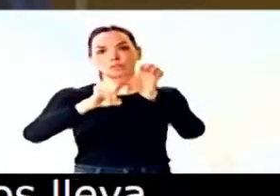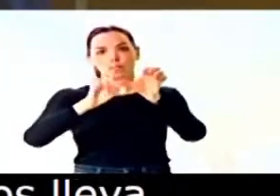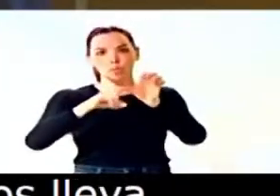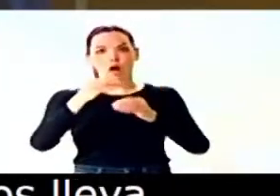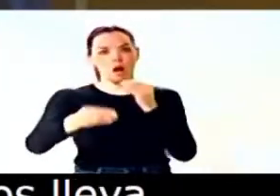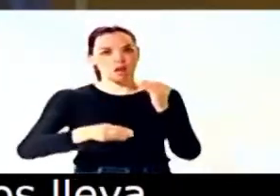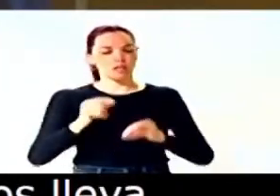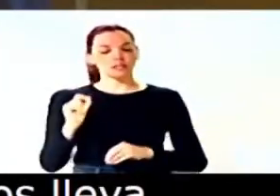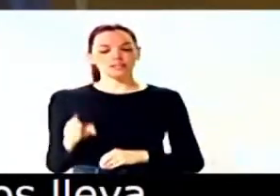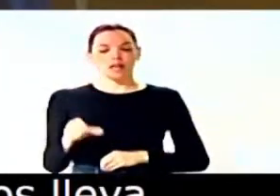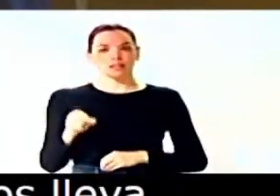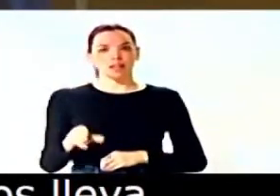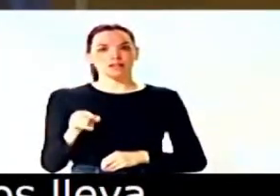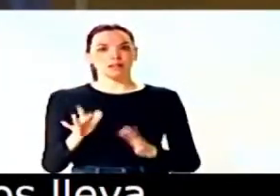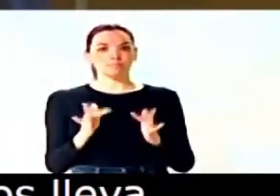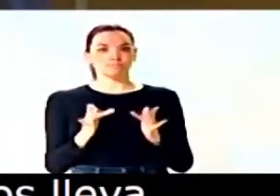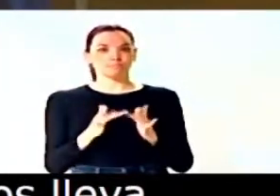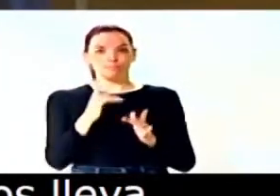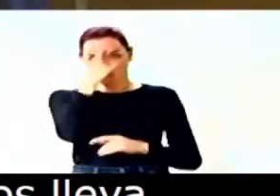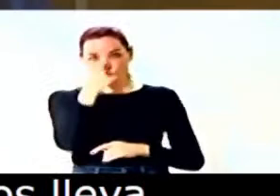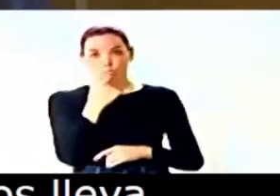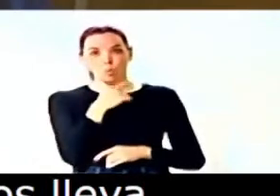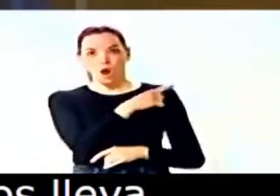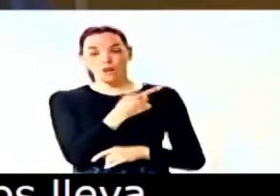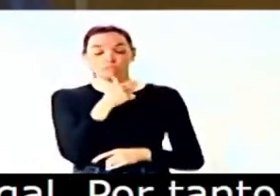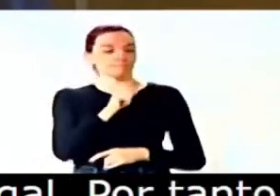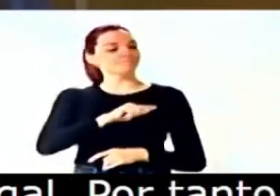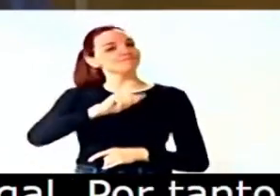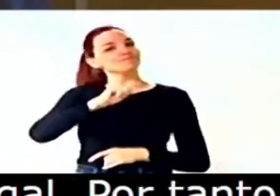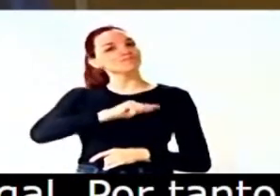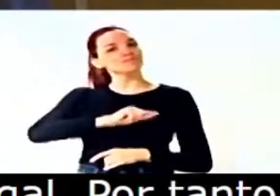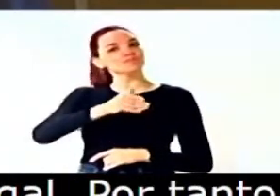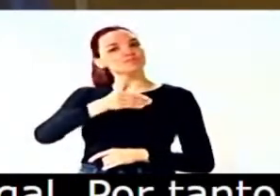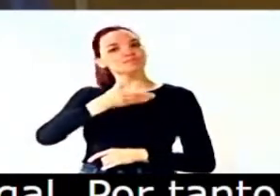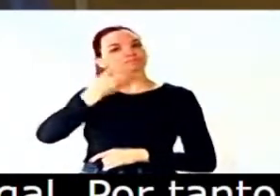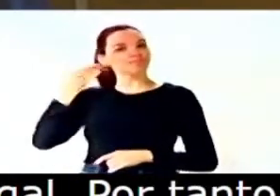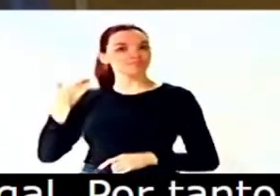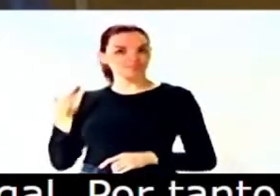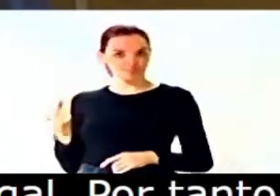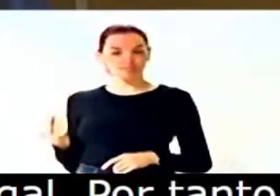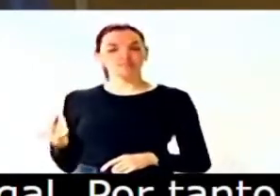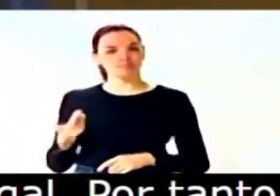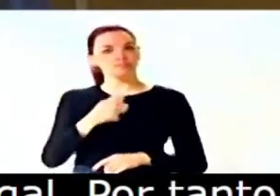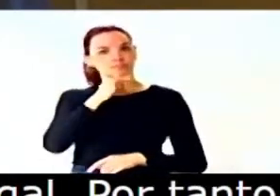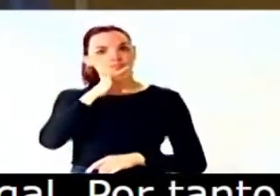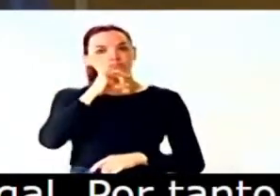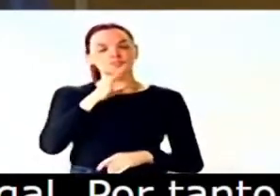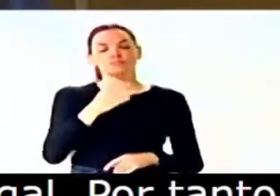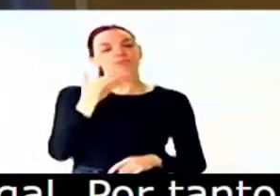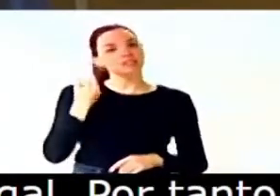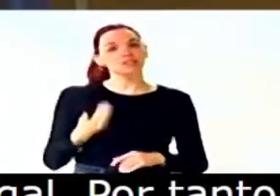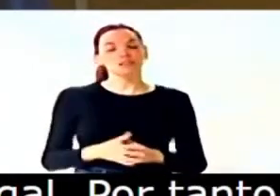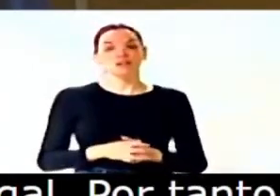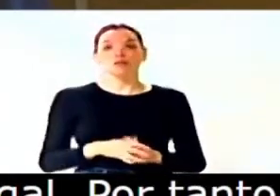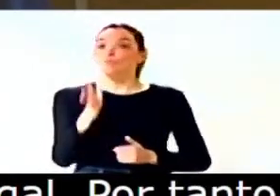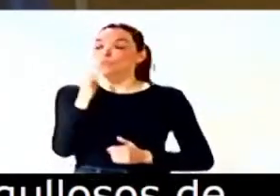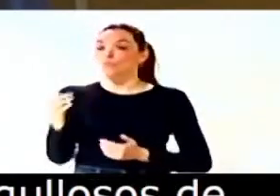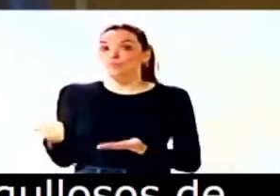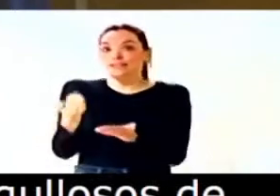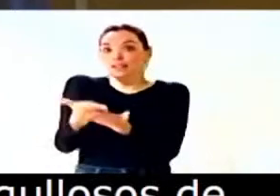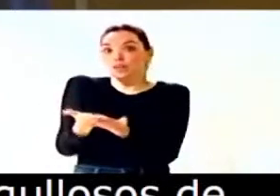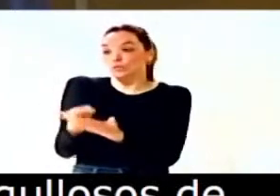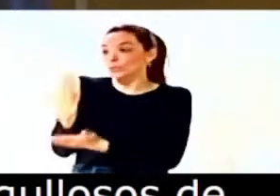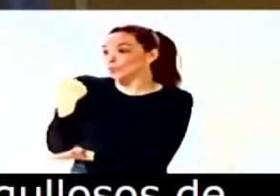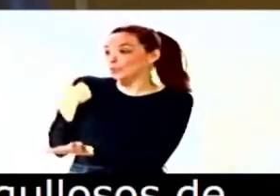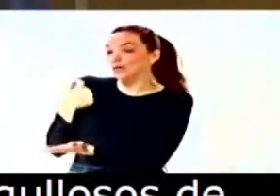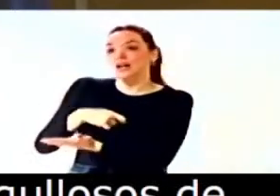Extremadura con Portugal. Por tanto, nos sentimos enormemente satisfechos y orgullosos de que la petición que en su día